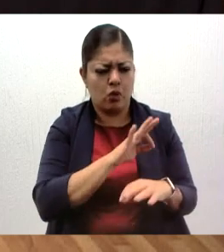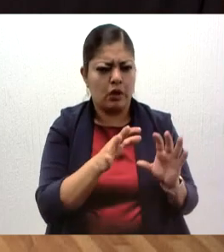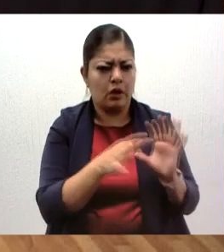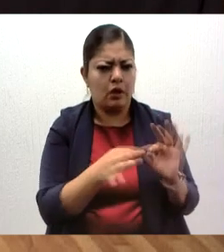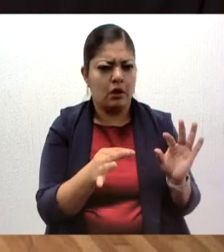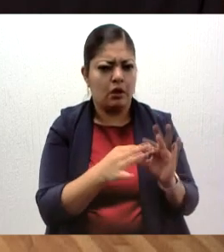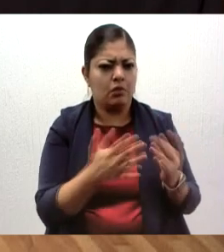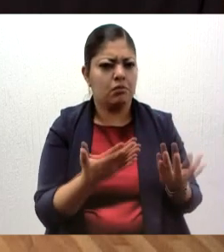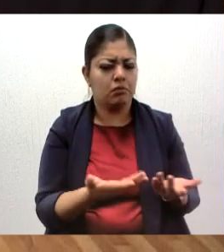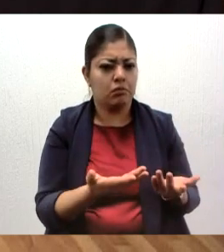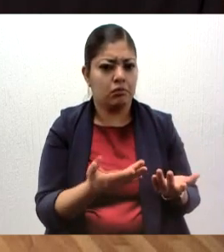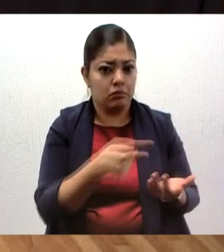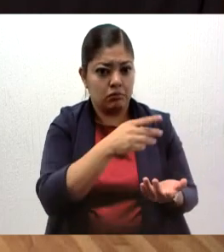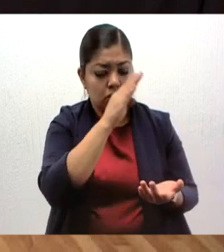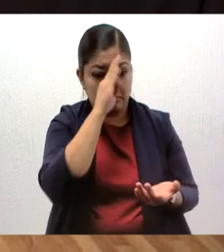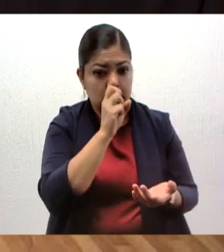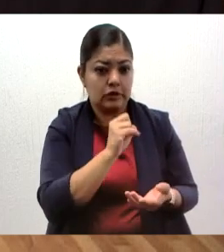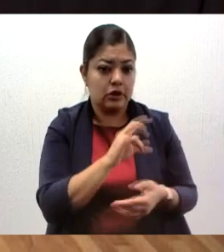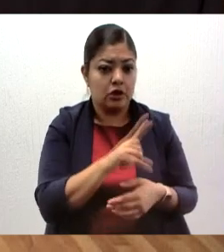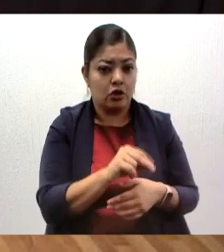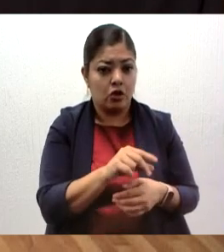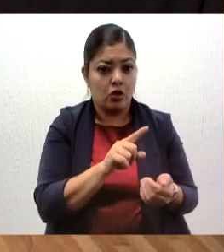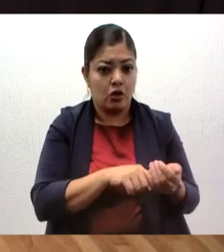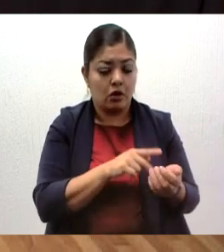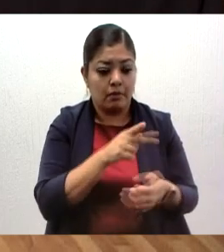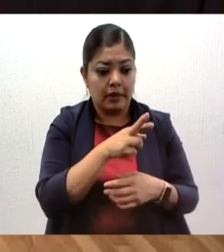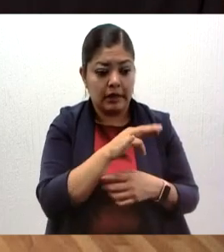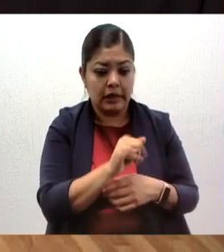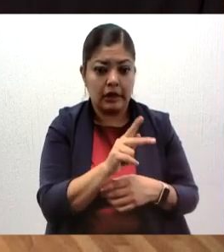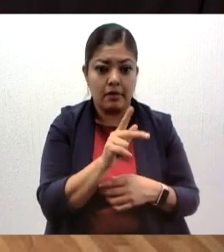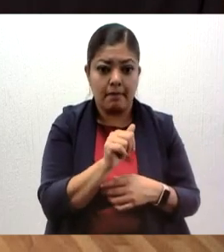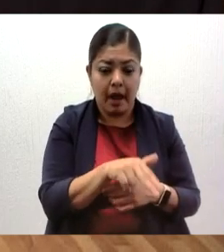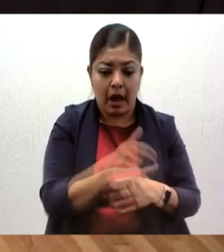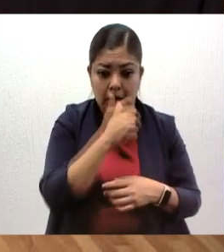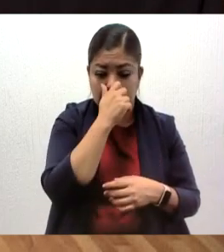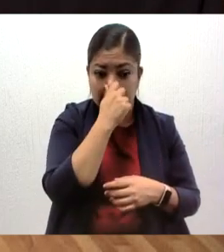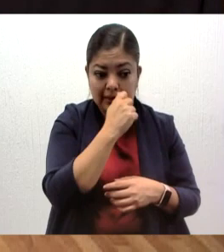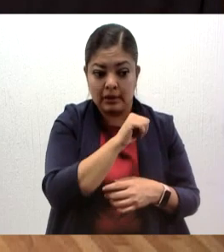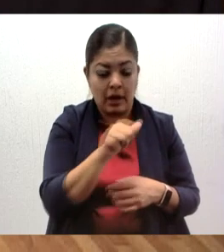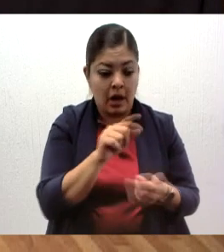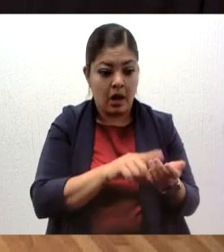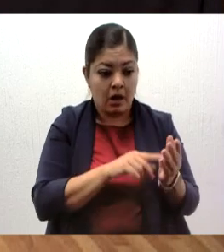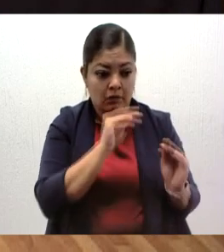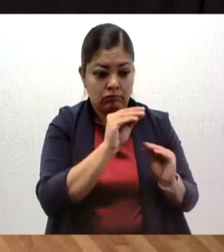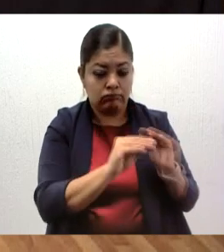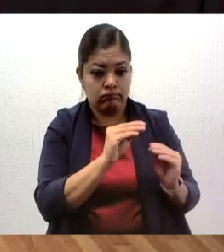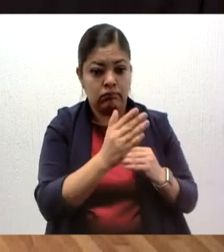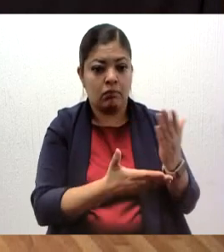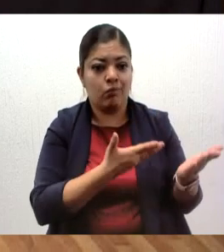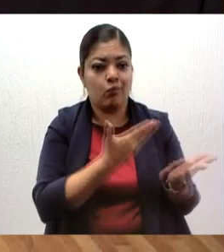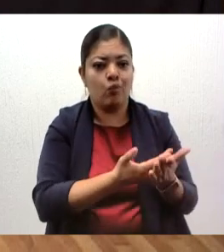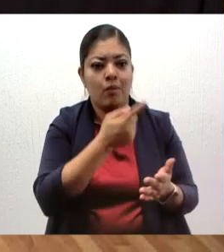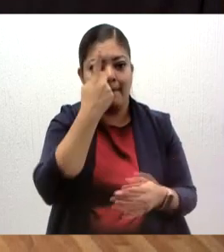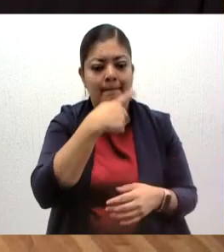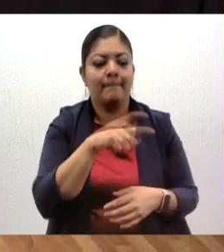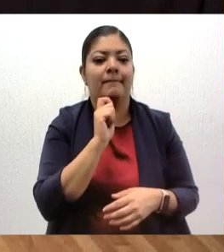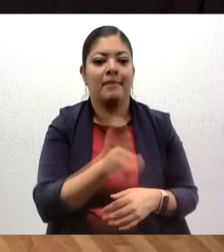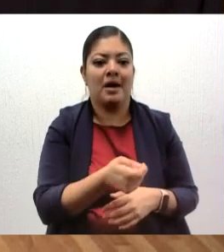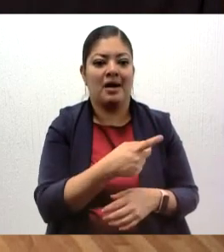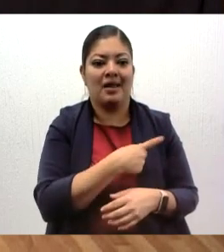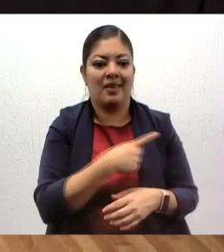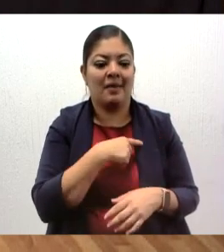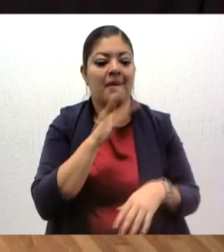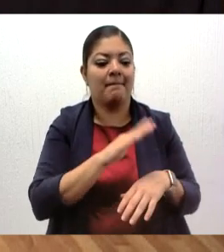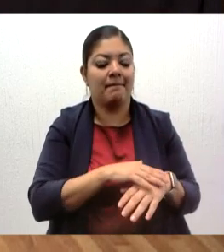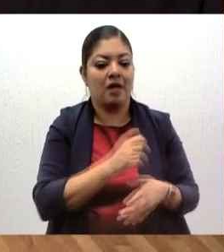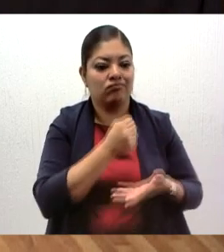consideraron o no a la fracción del pri Y a la fracción del pan en la confección de la propuesta que se hizo para distribuir más recursos a la universidad